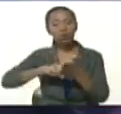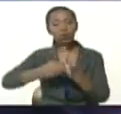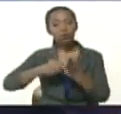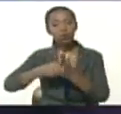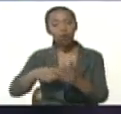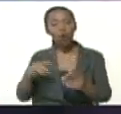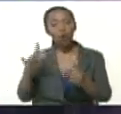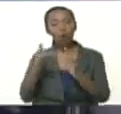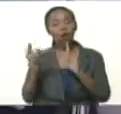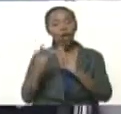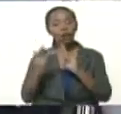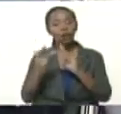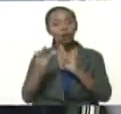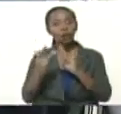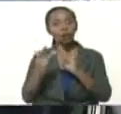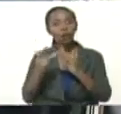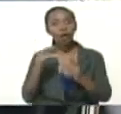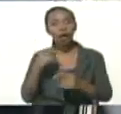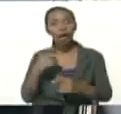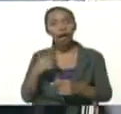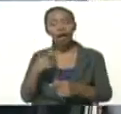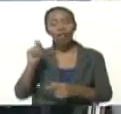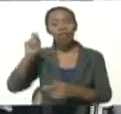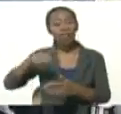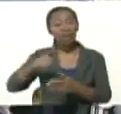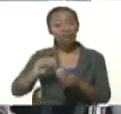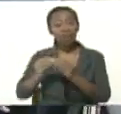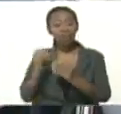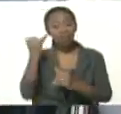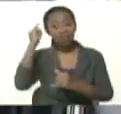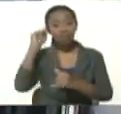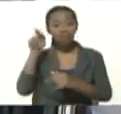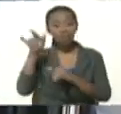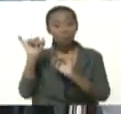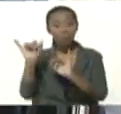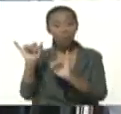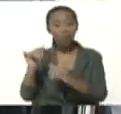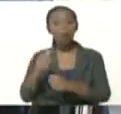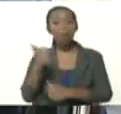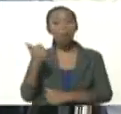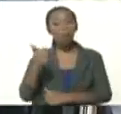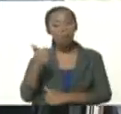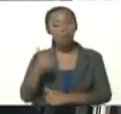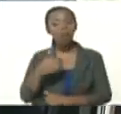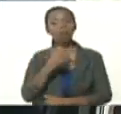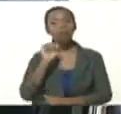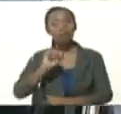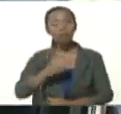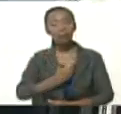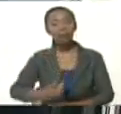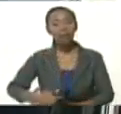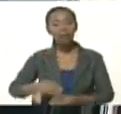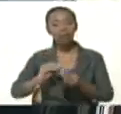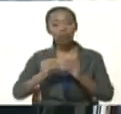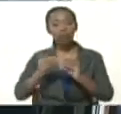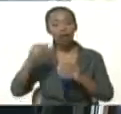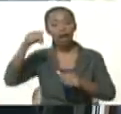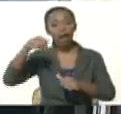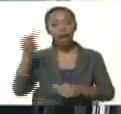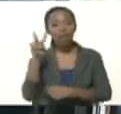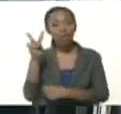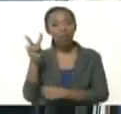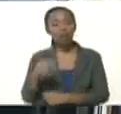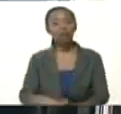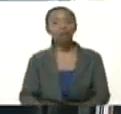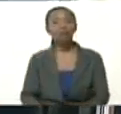contacto adicionalmente. Esta es tarjeta y tecnología creada por ustedes mismos. Así es, presidente. Venezolana, presidente, y hecho en Venezuela. Bueno, aquí está,